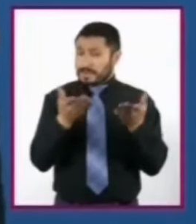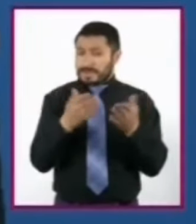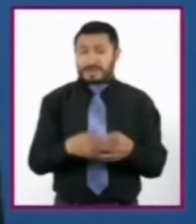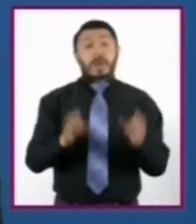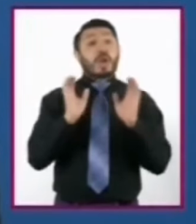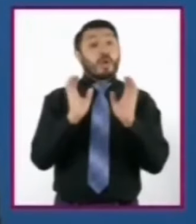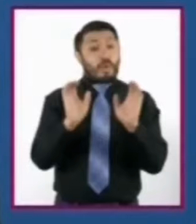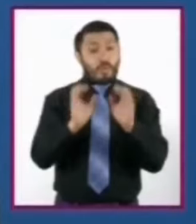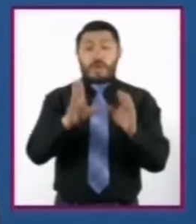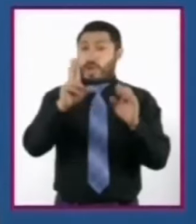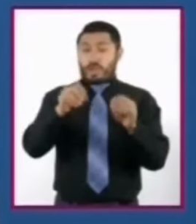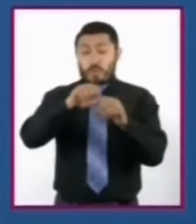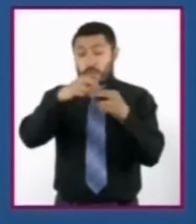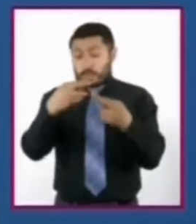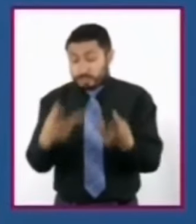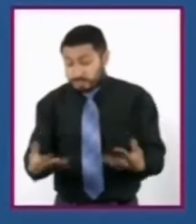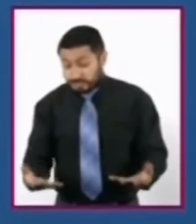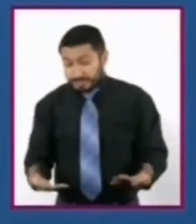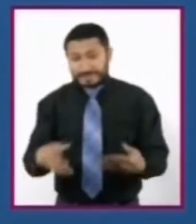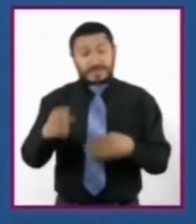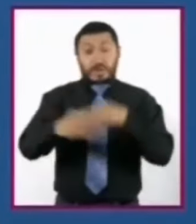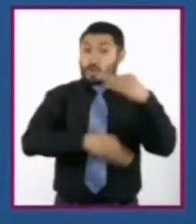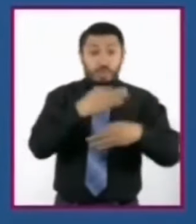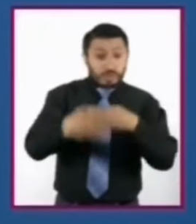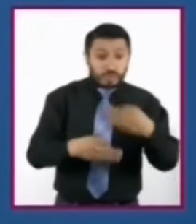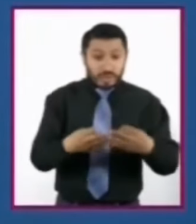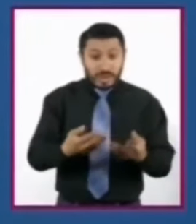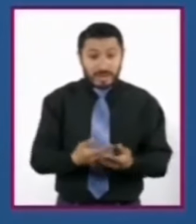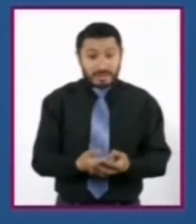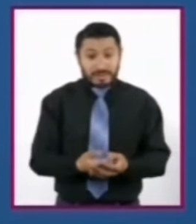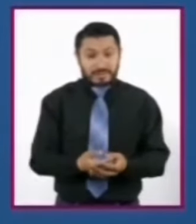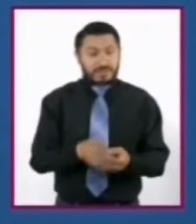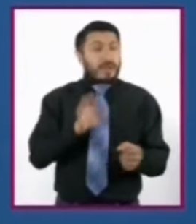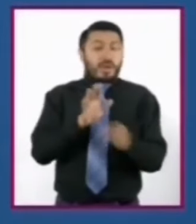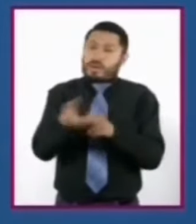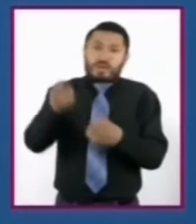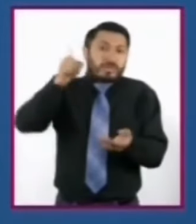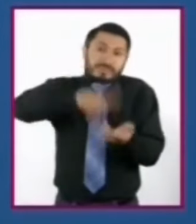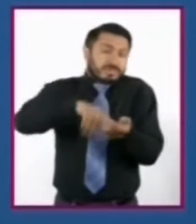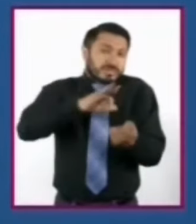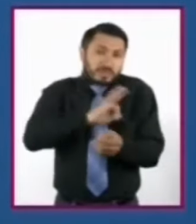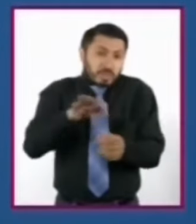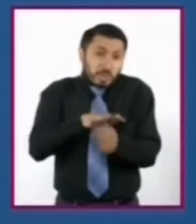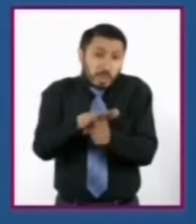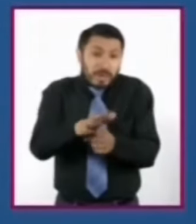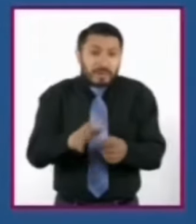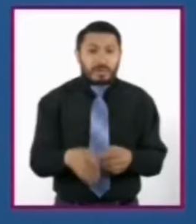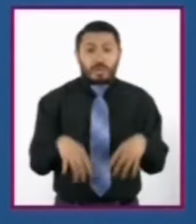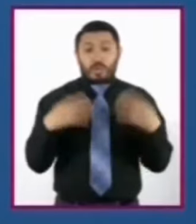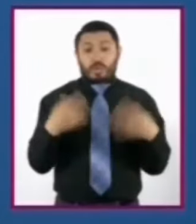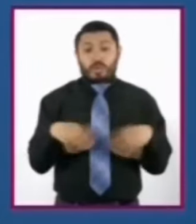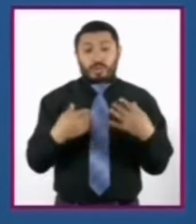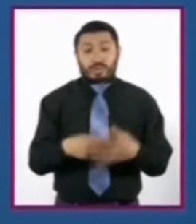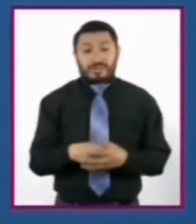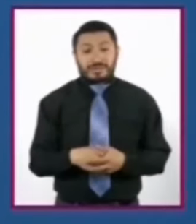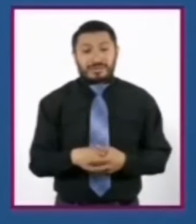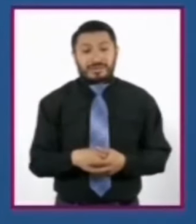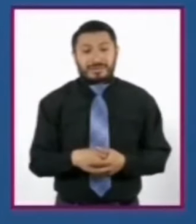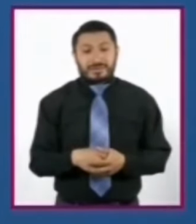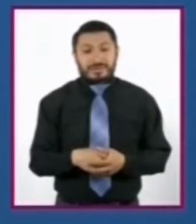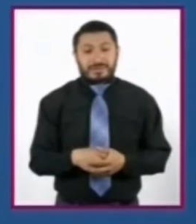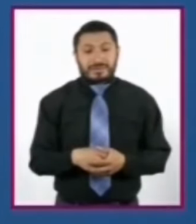Con cuidado, no se te vaya a caer. ¿Toda la sal? Pues lo que quepa. Uy. Uy, uy,